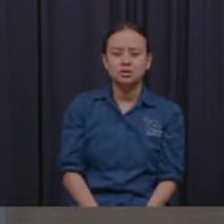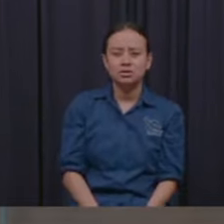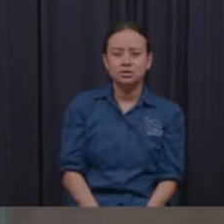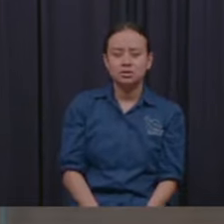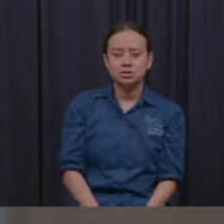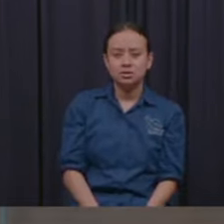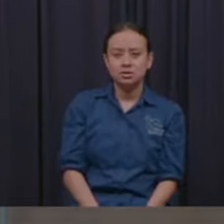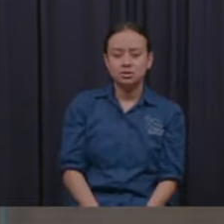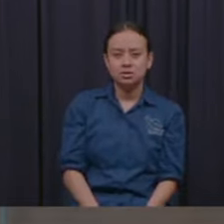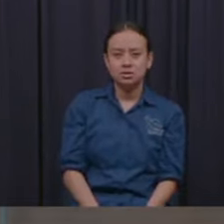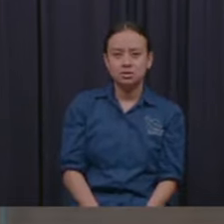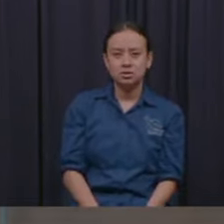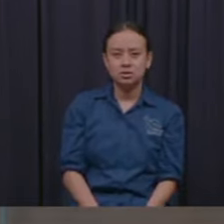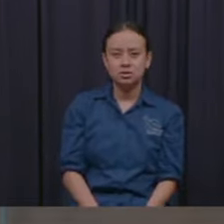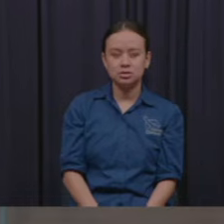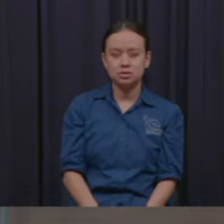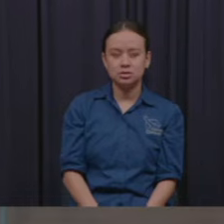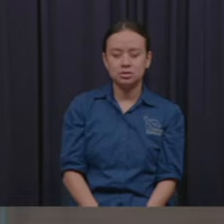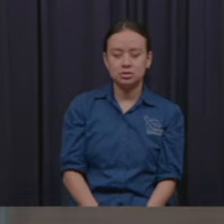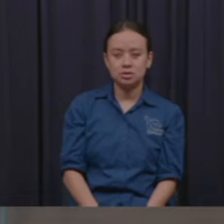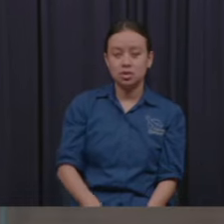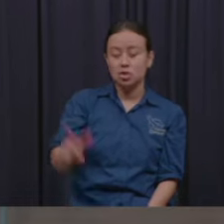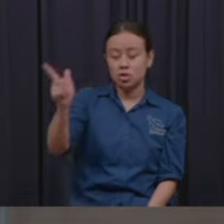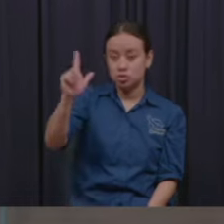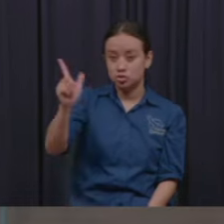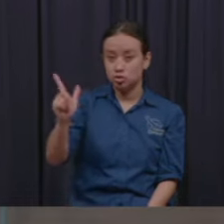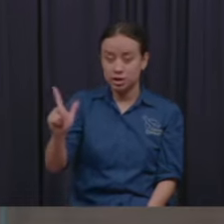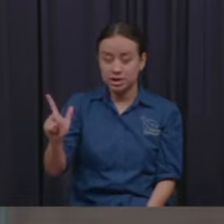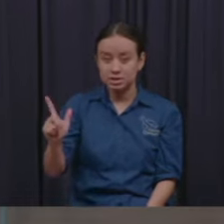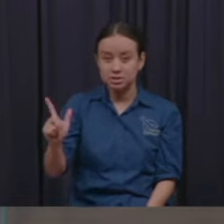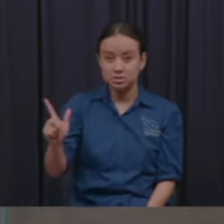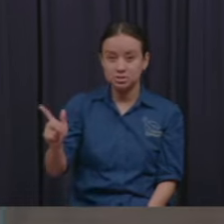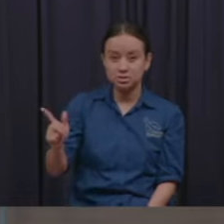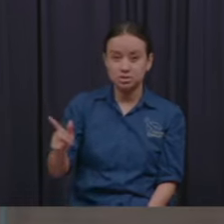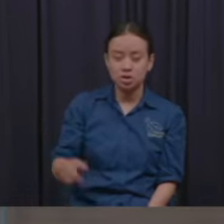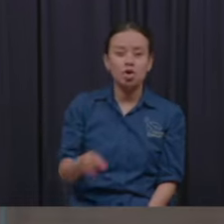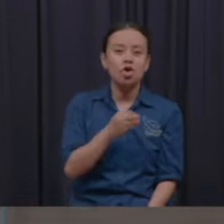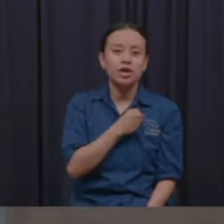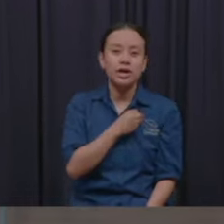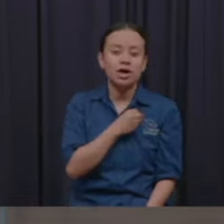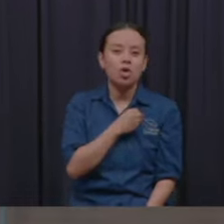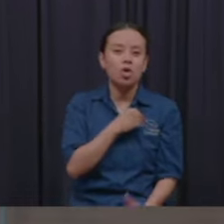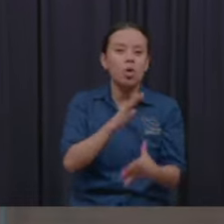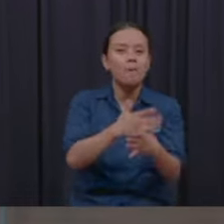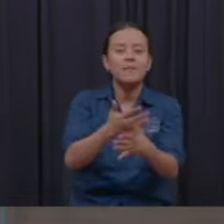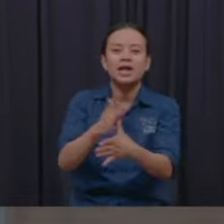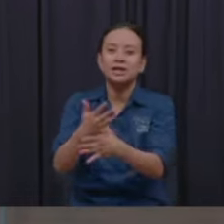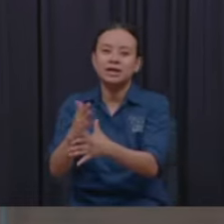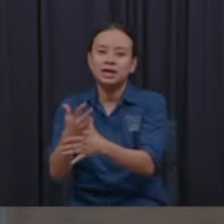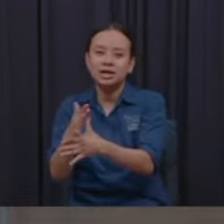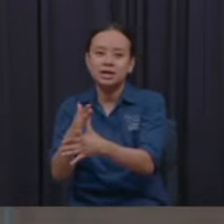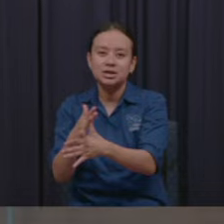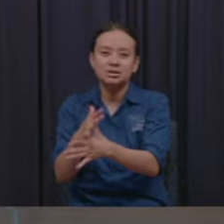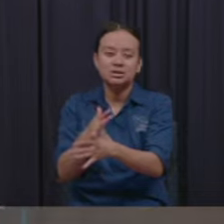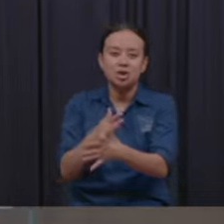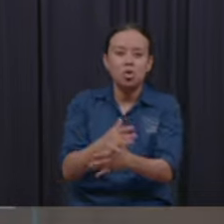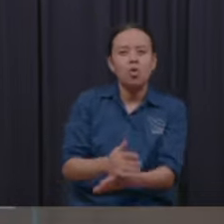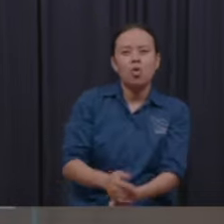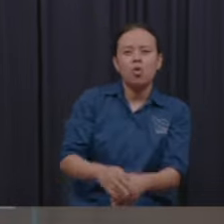es, aunque no me enfoque directamente en lo matrimonial, quiero hablar acerca de un asunto